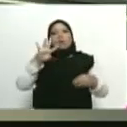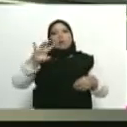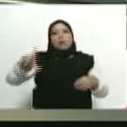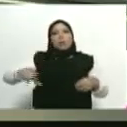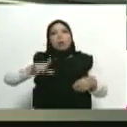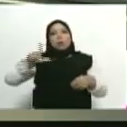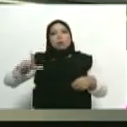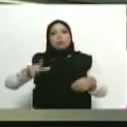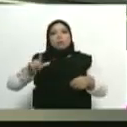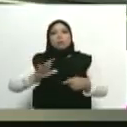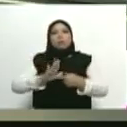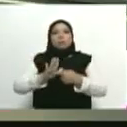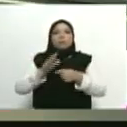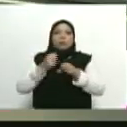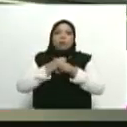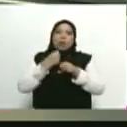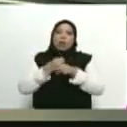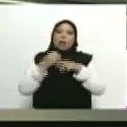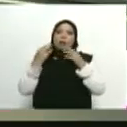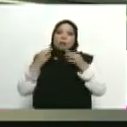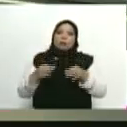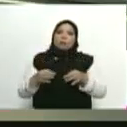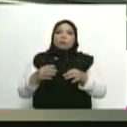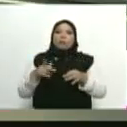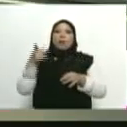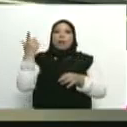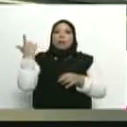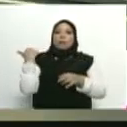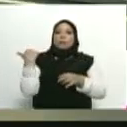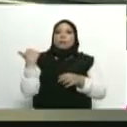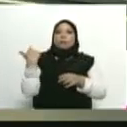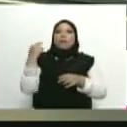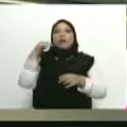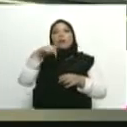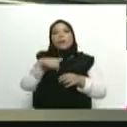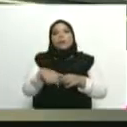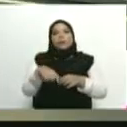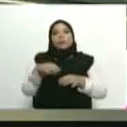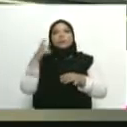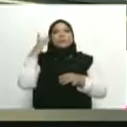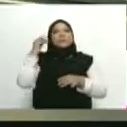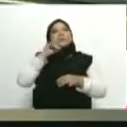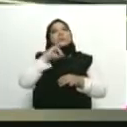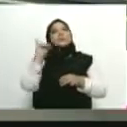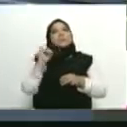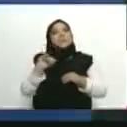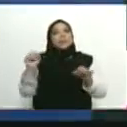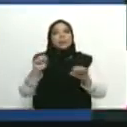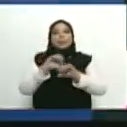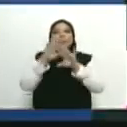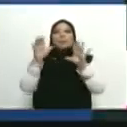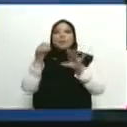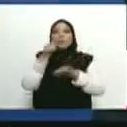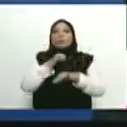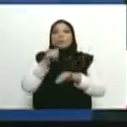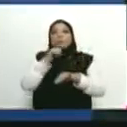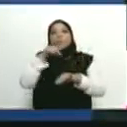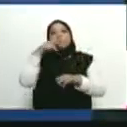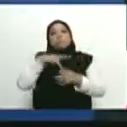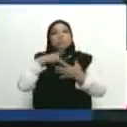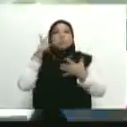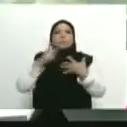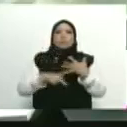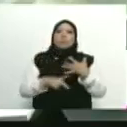julio muestra algo contundente. Ayer, como hoy, el Zulia es clave para el sostenimiento del